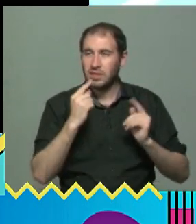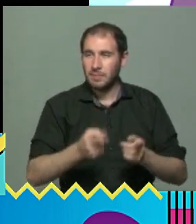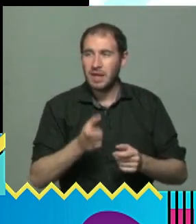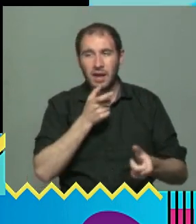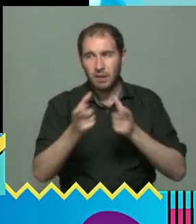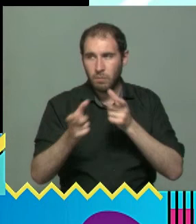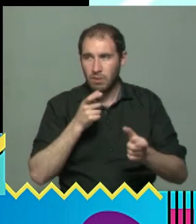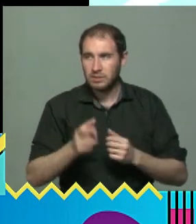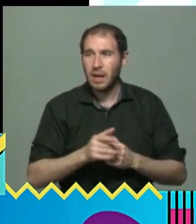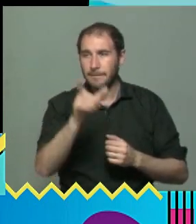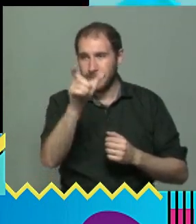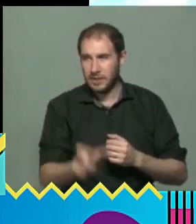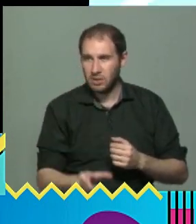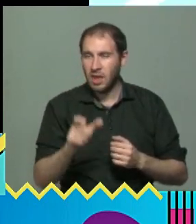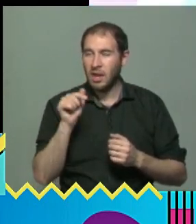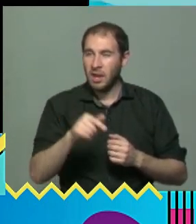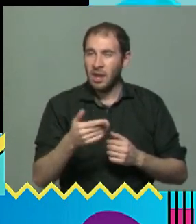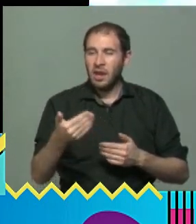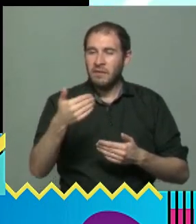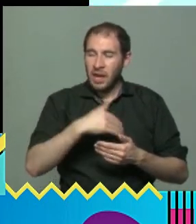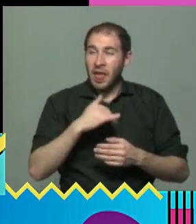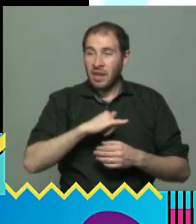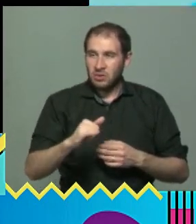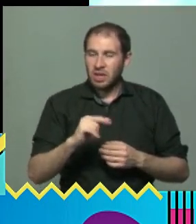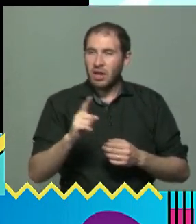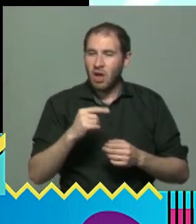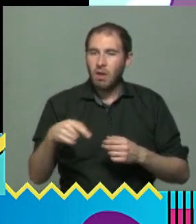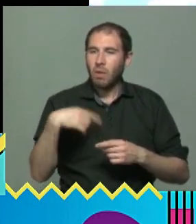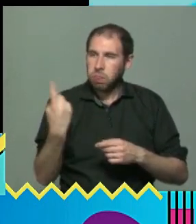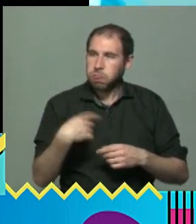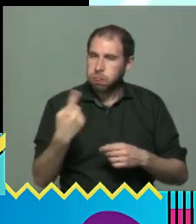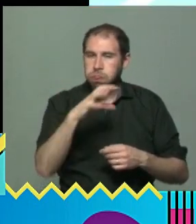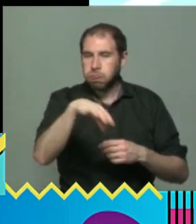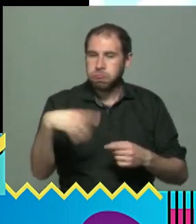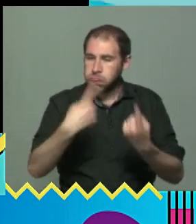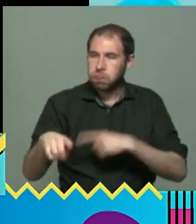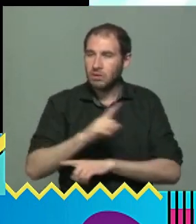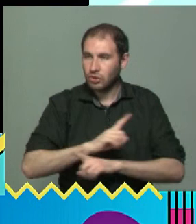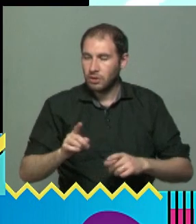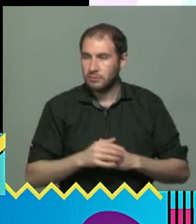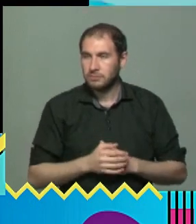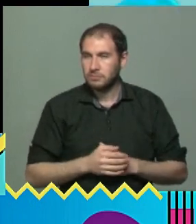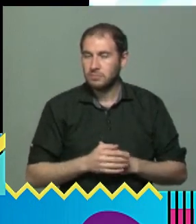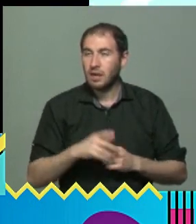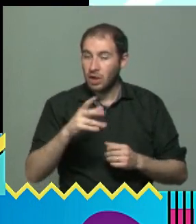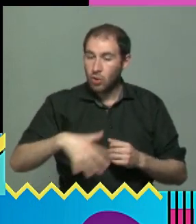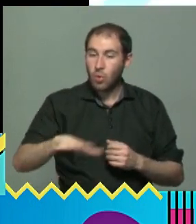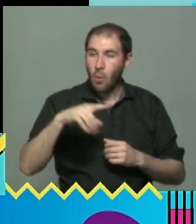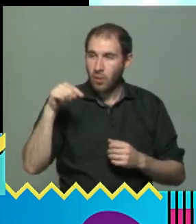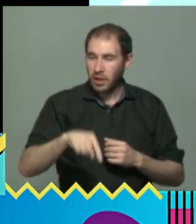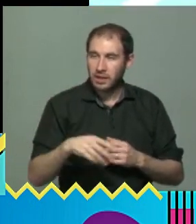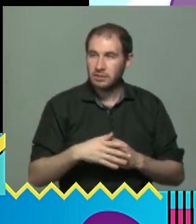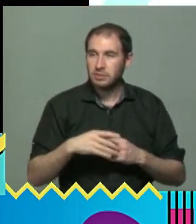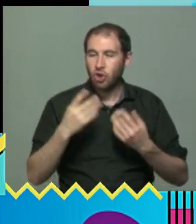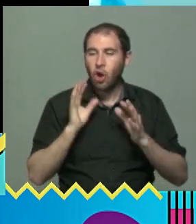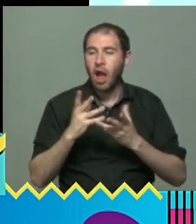una respuesta a la persona que viene a poner la denuncia, no hacer dar vueltas por distintas instituciones, sino que haya un espacio donde se le dé